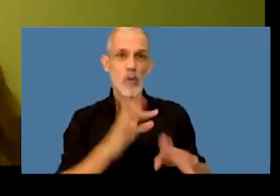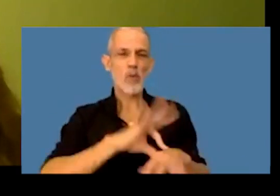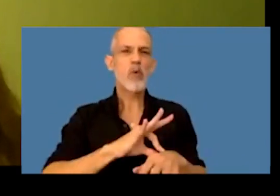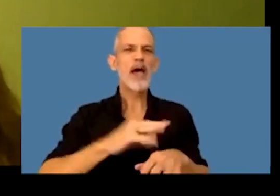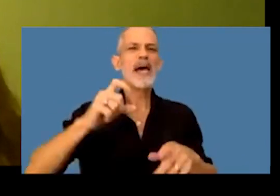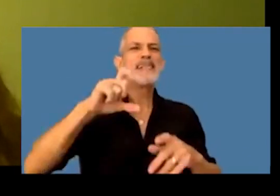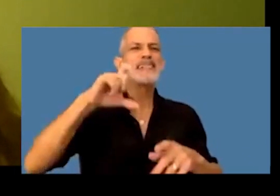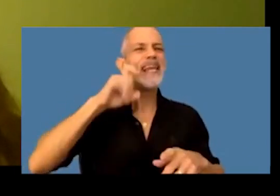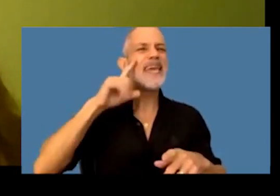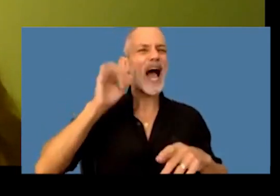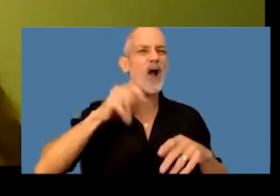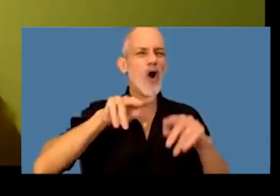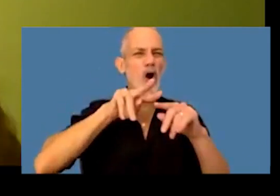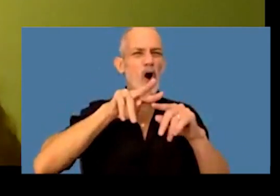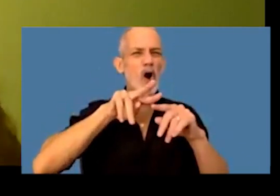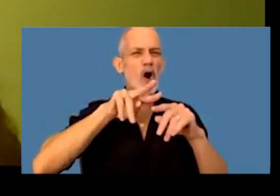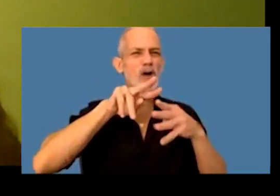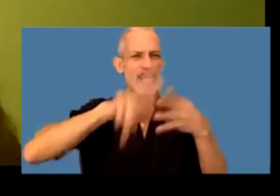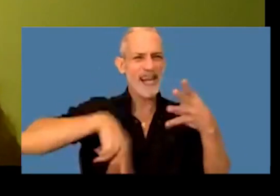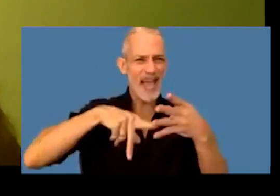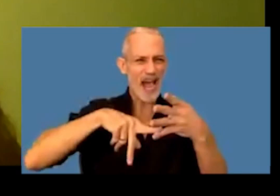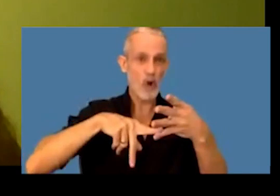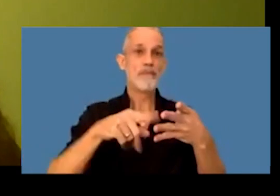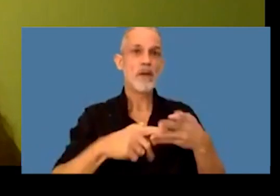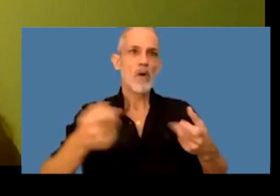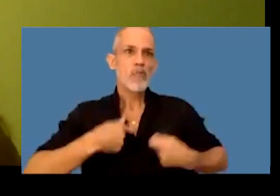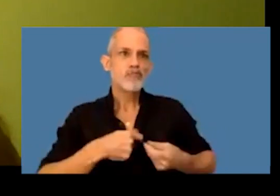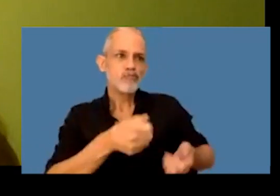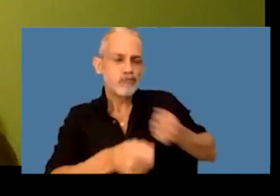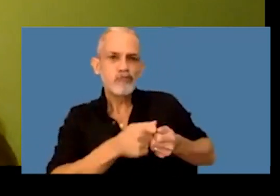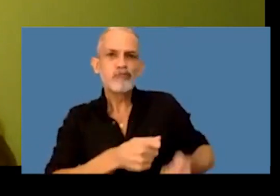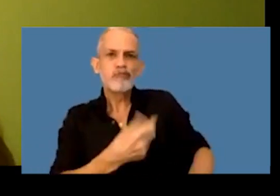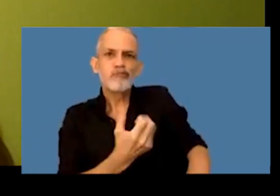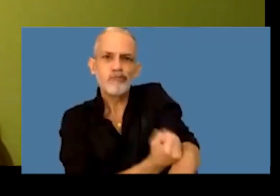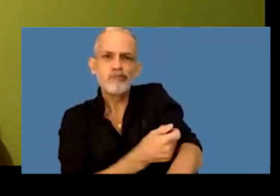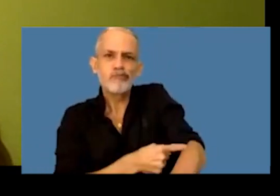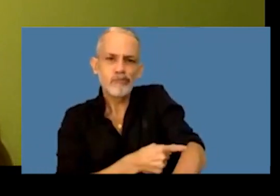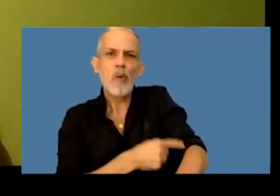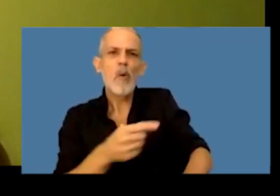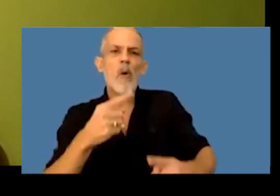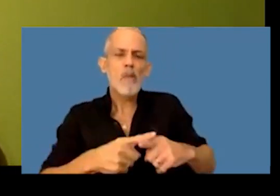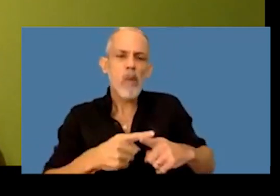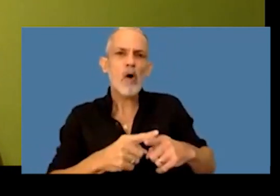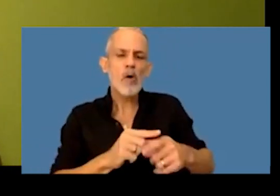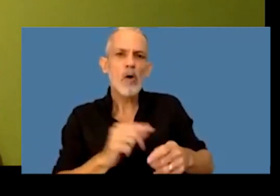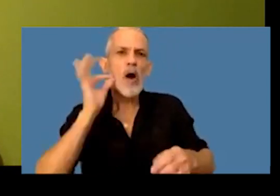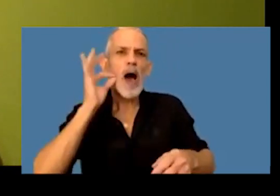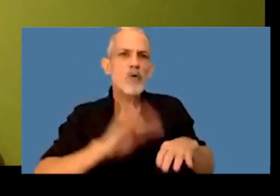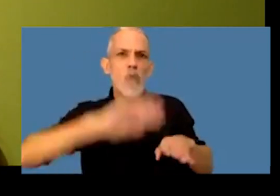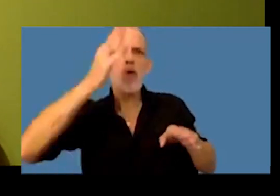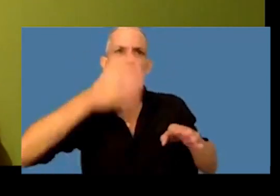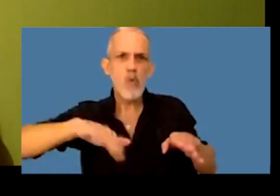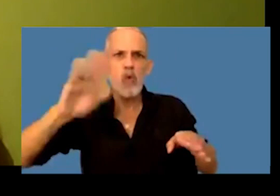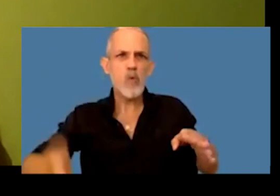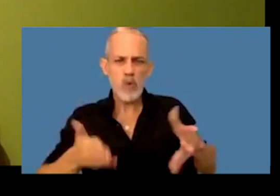1 año me otorgaron una bomba de insulina para controlar mi diabetes por las reiteradas hipoglucemias de hasta 30